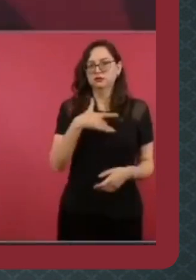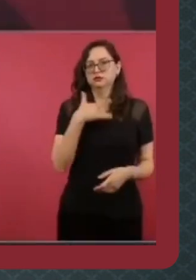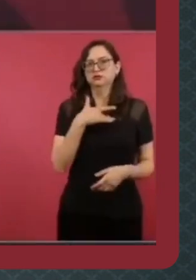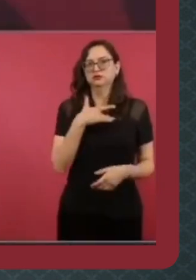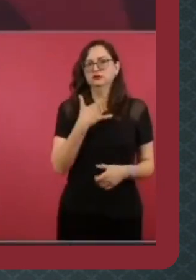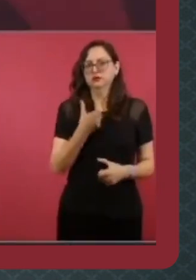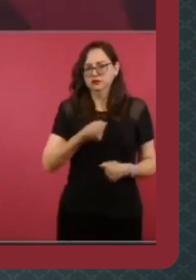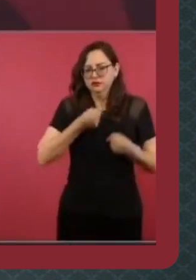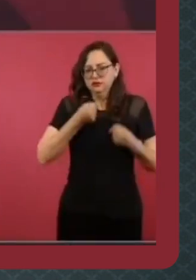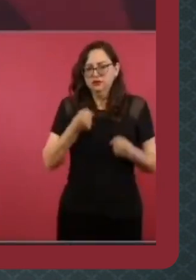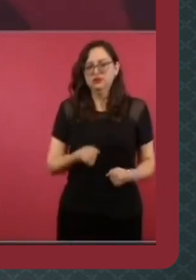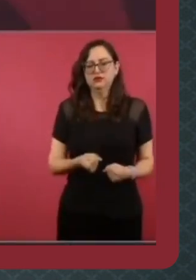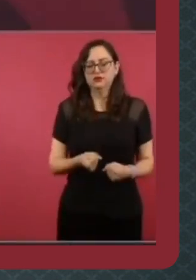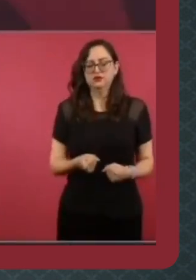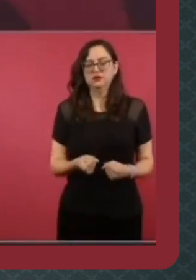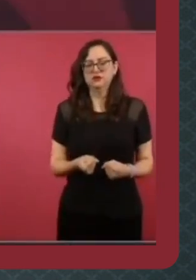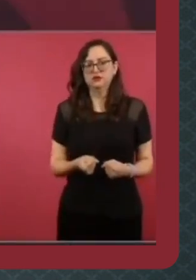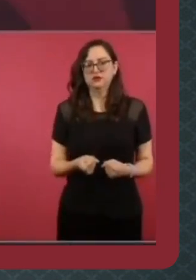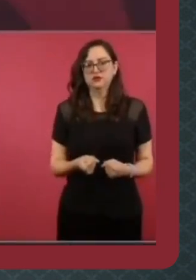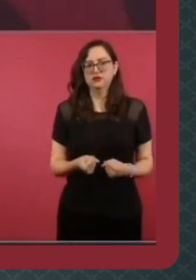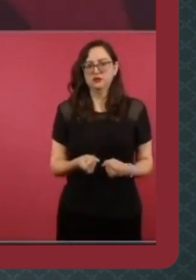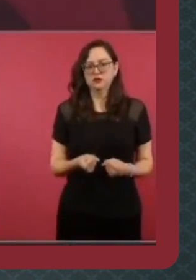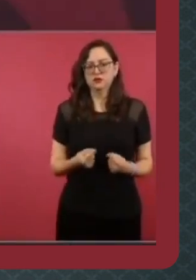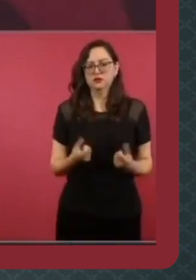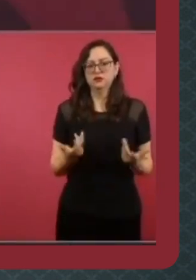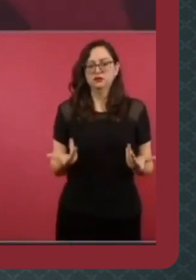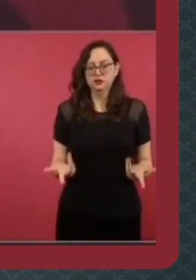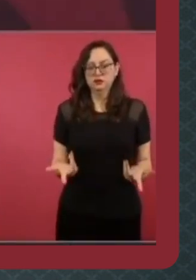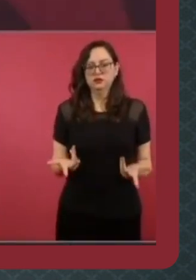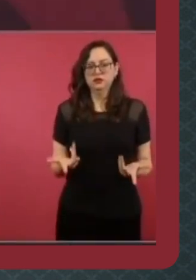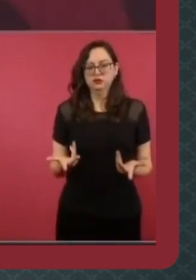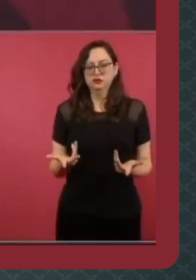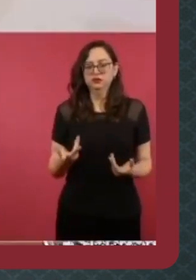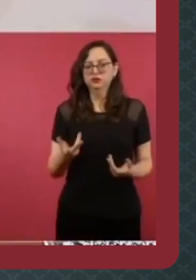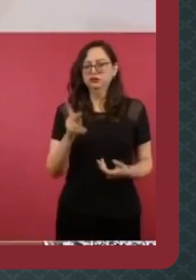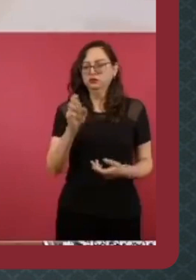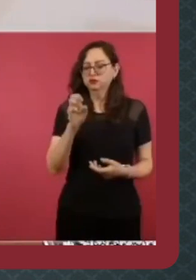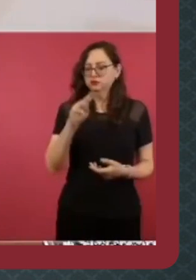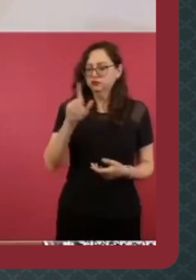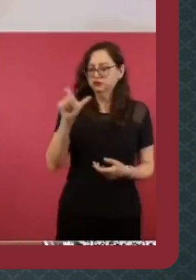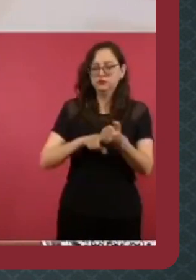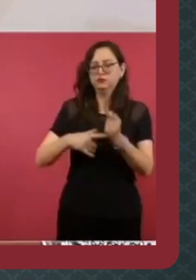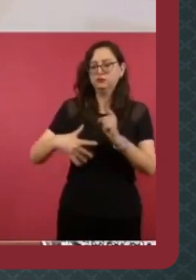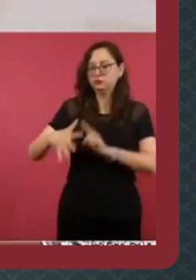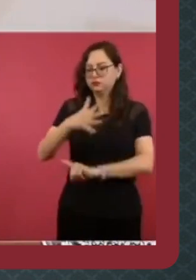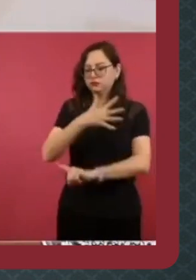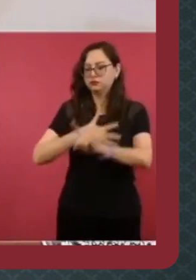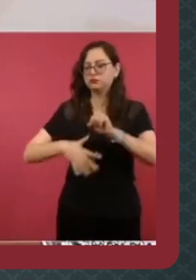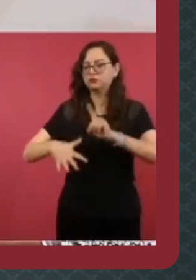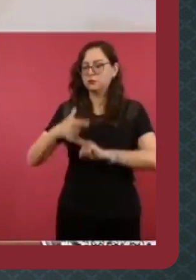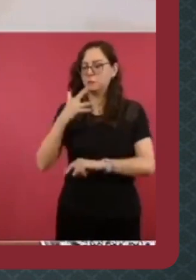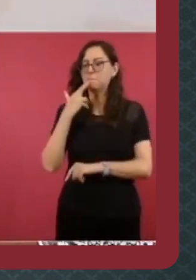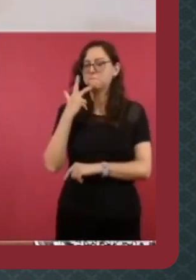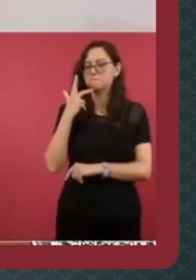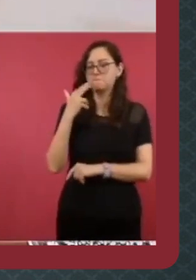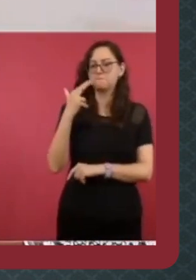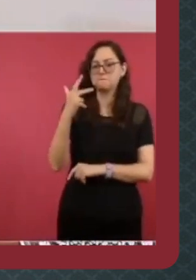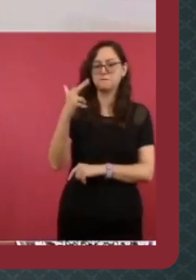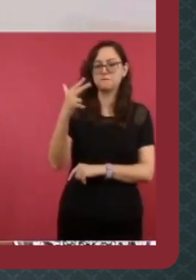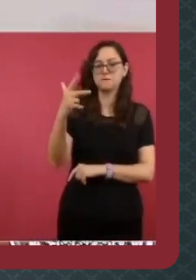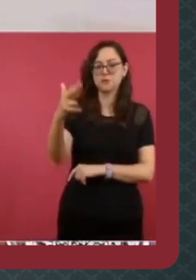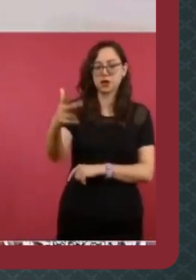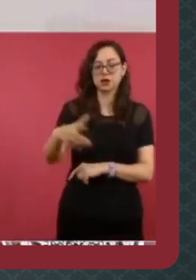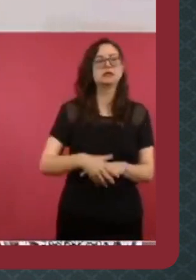Obrador ha mostrado su apoyo y reconocimiento a la misión diplomática mexicana al pedir al congreso de la unión que tome en cuenta su labor para